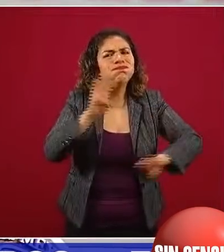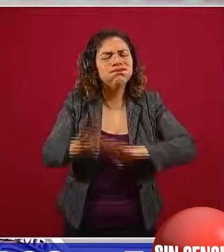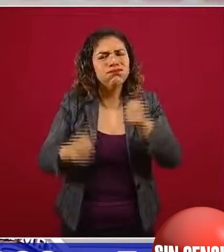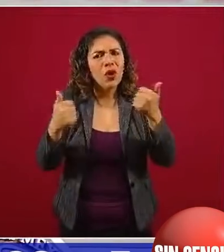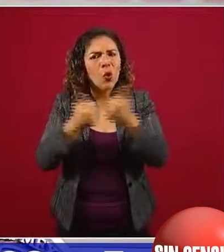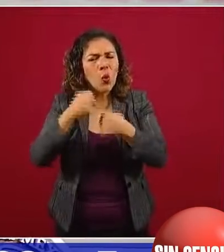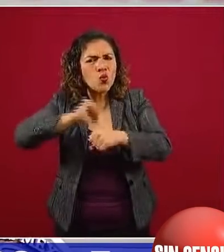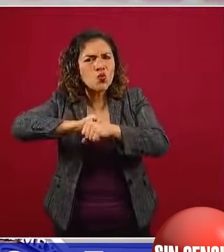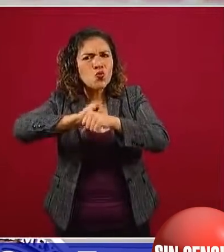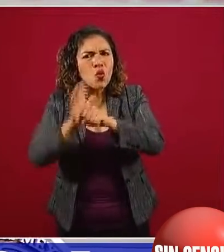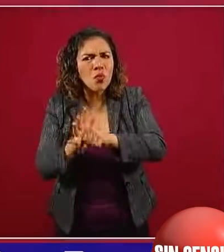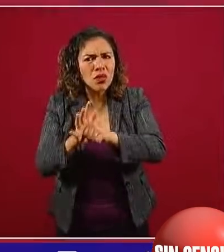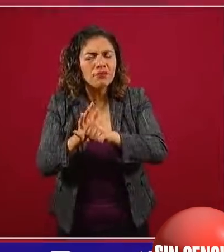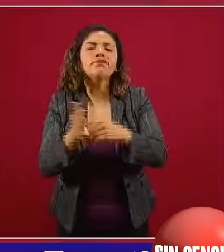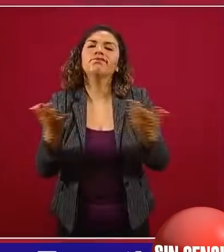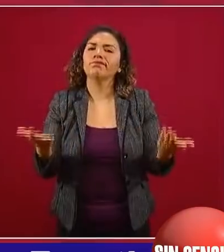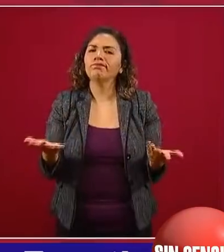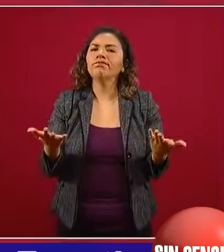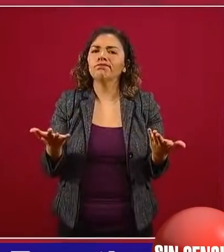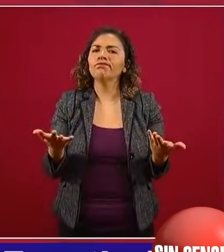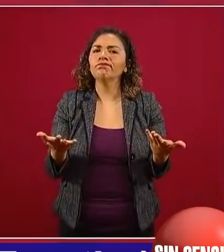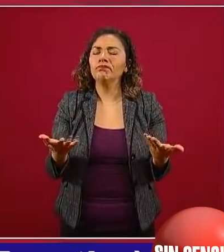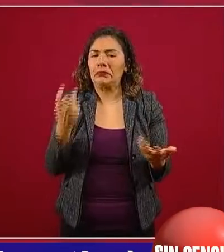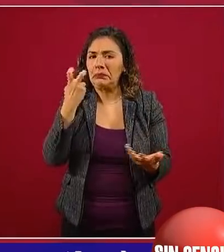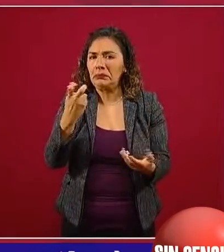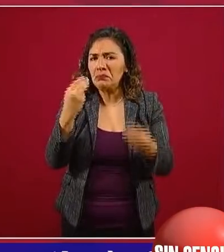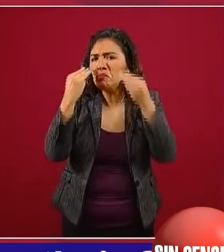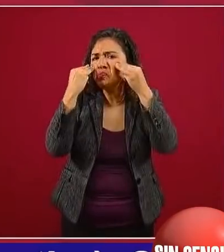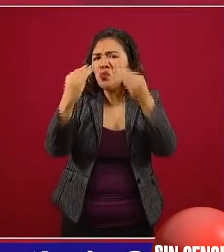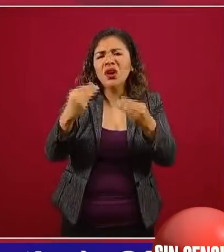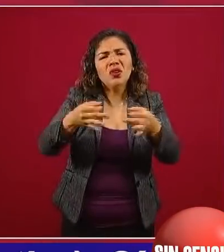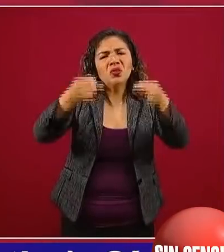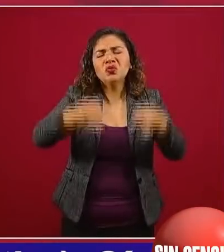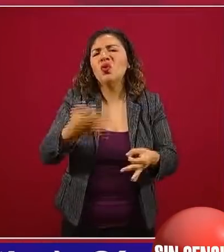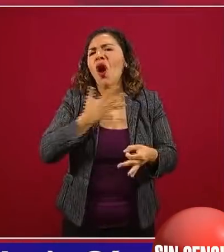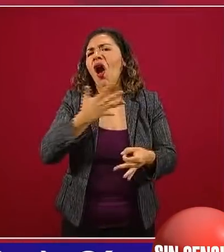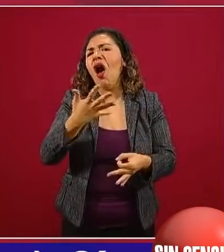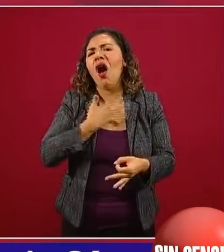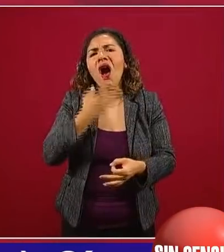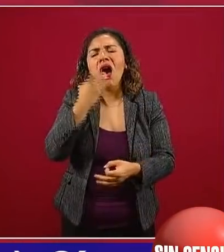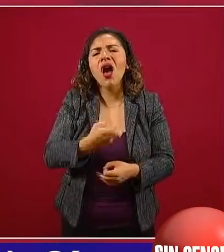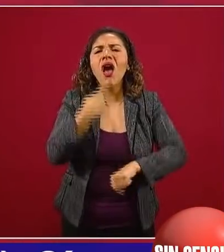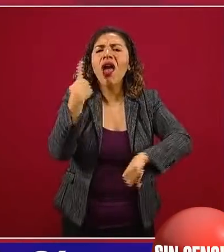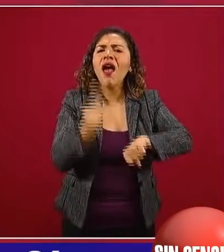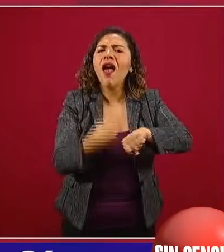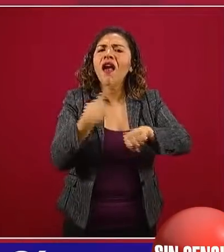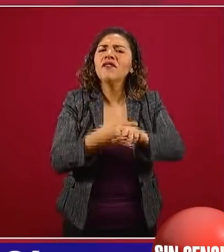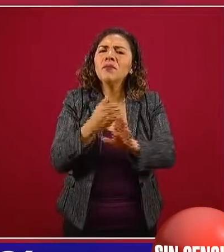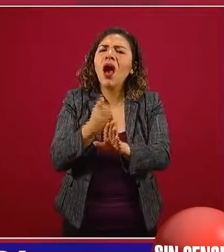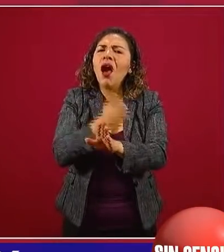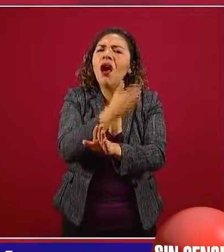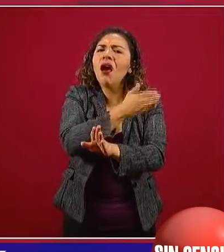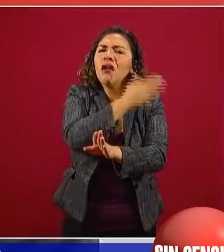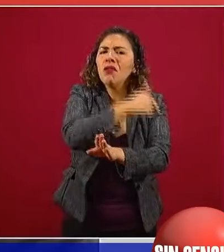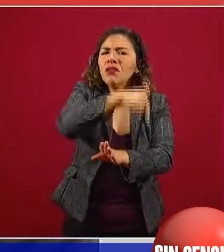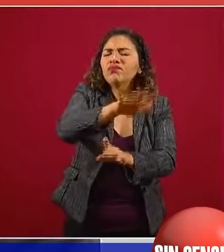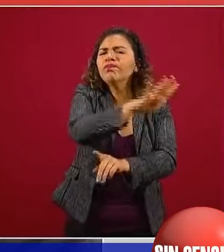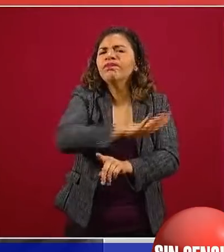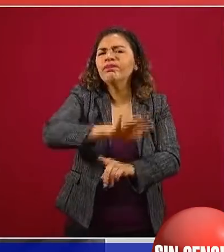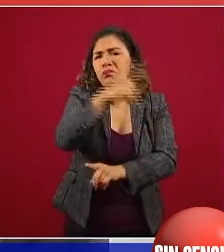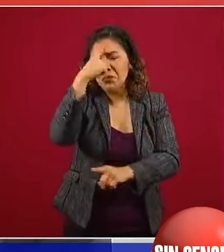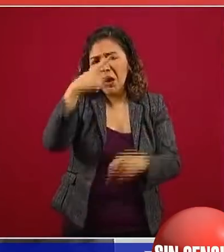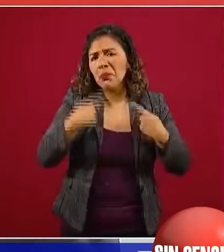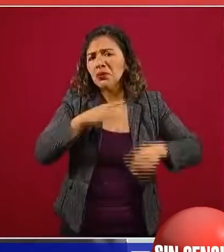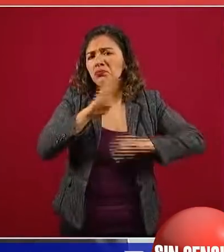COVID, es muy claro que tenemos una contribución importantísima de las enfermedades crónicas en el espectro de